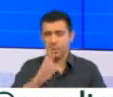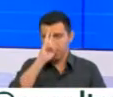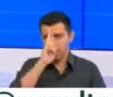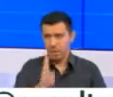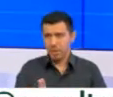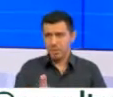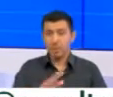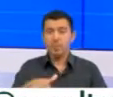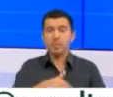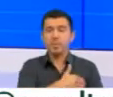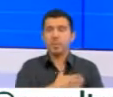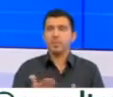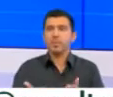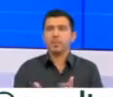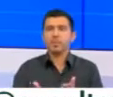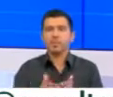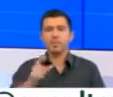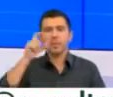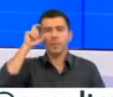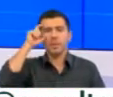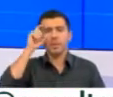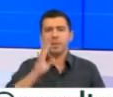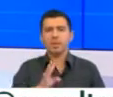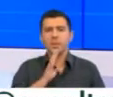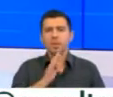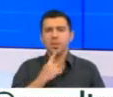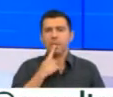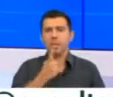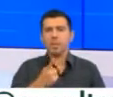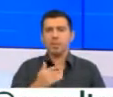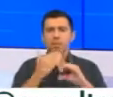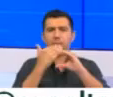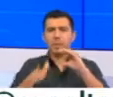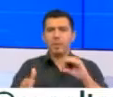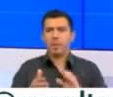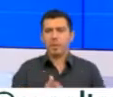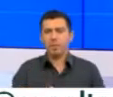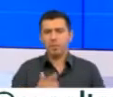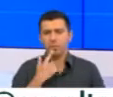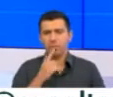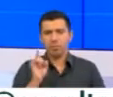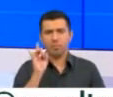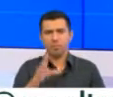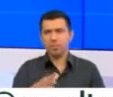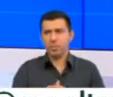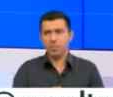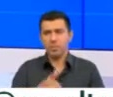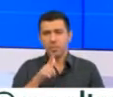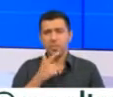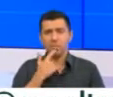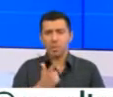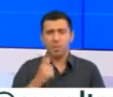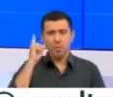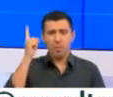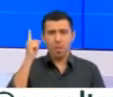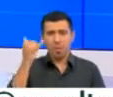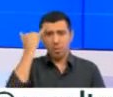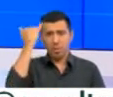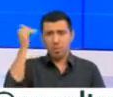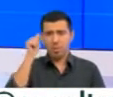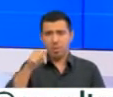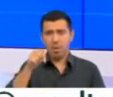de Educación, Gina Parodi, se dirigió a los manifestantes mediante un video en el que afirma que todo fue creado por políticos que formaron